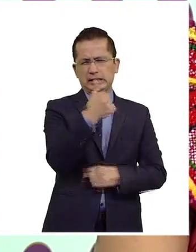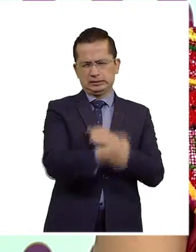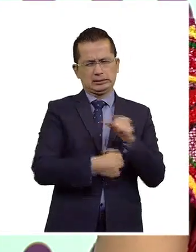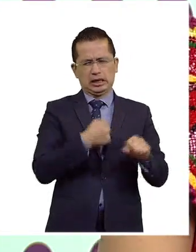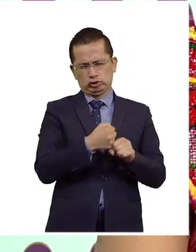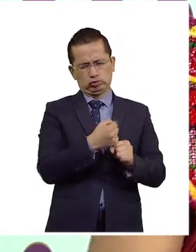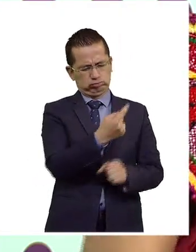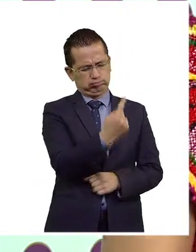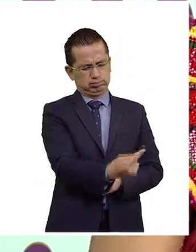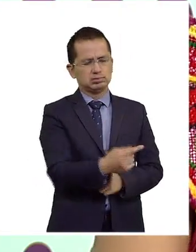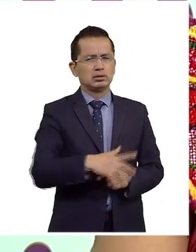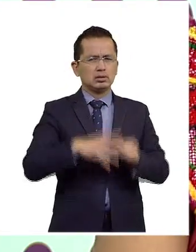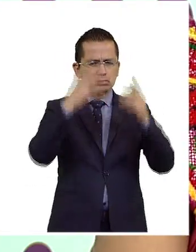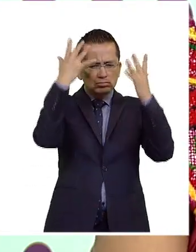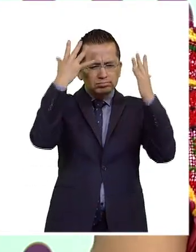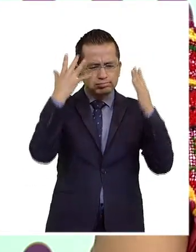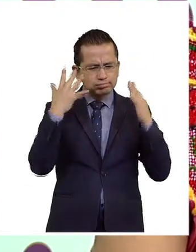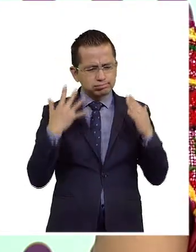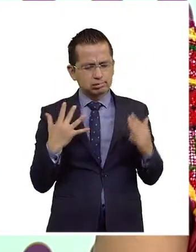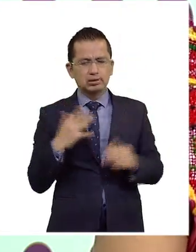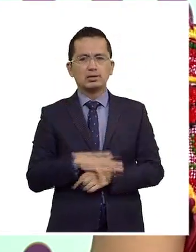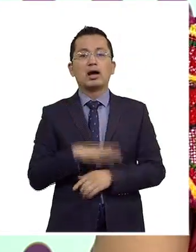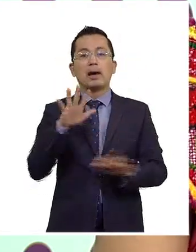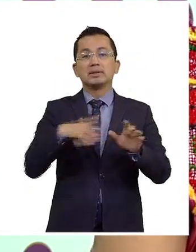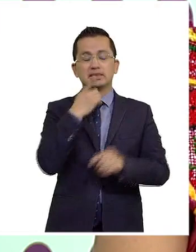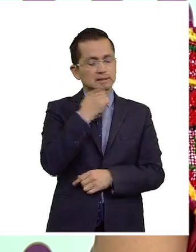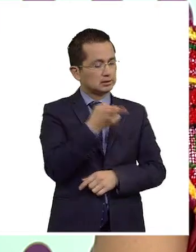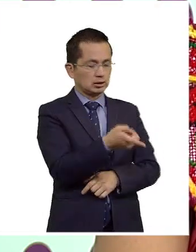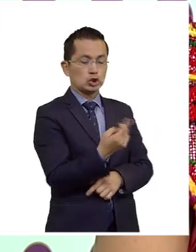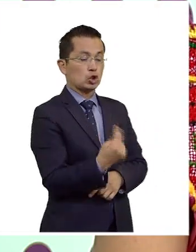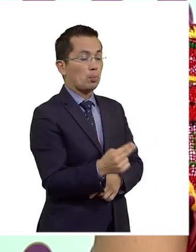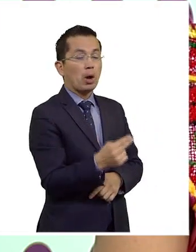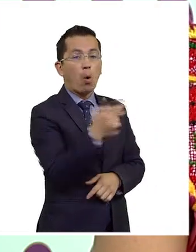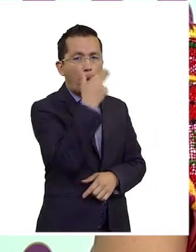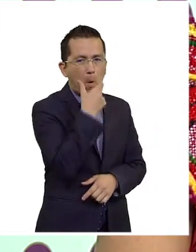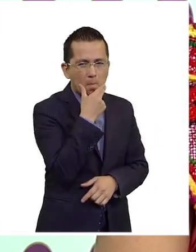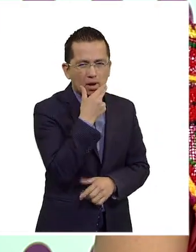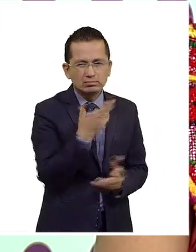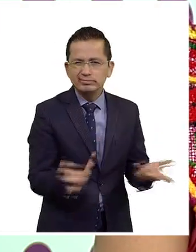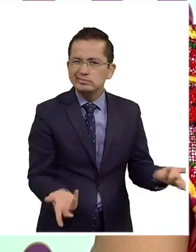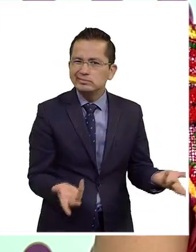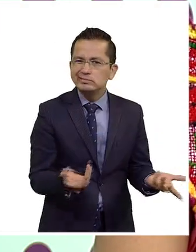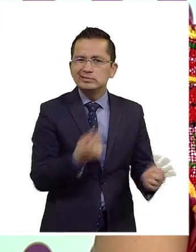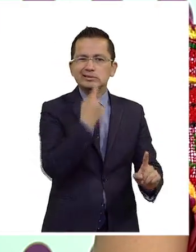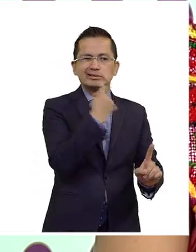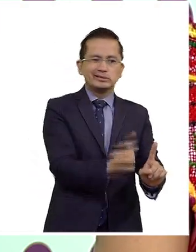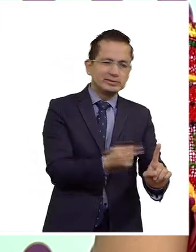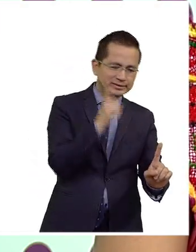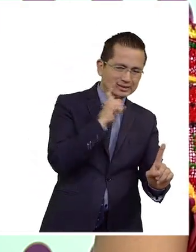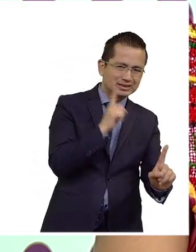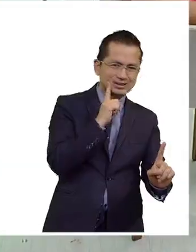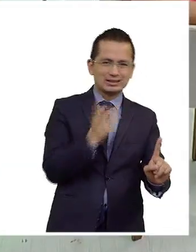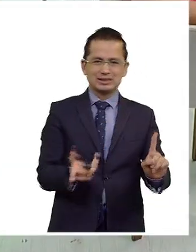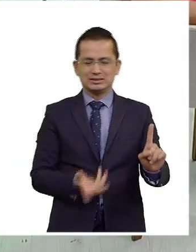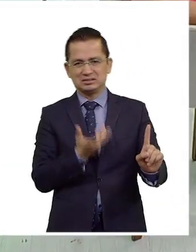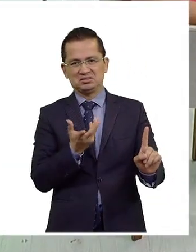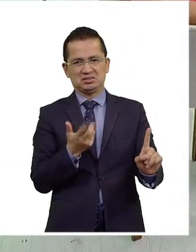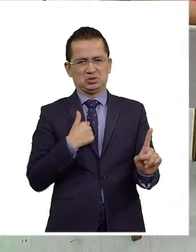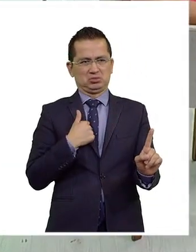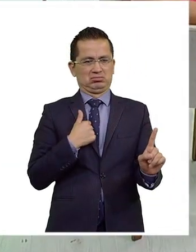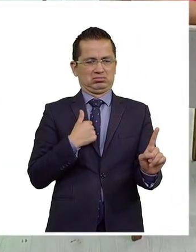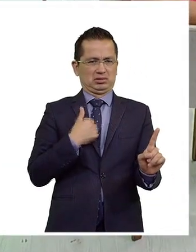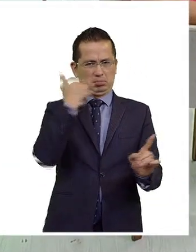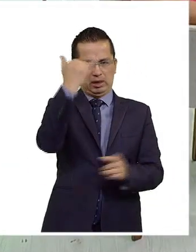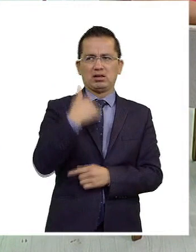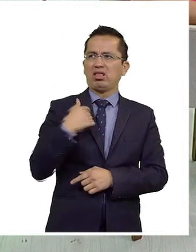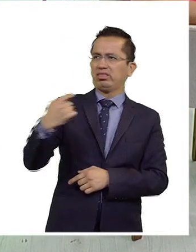de repente se le habla con el nombre anterior, ¿no? Pues esta niña, la verdad es que yo no me imagino que me estén